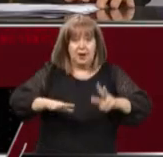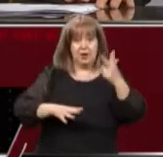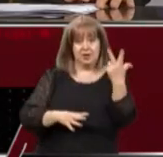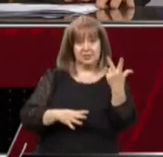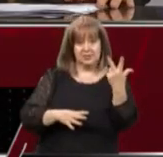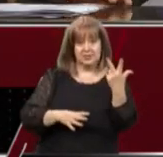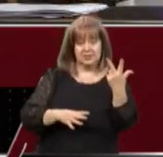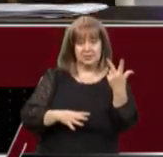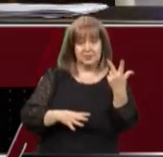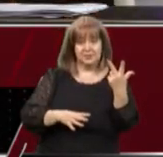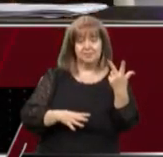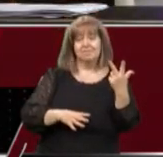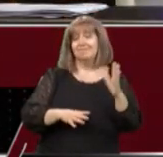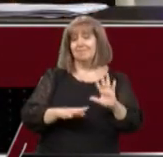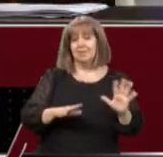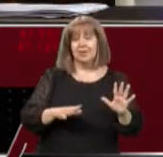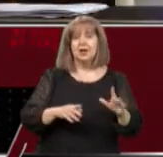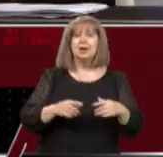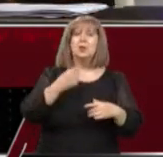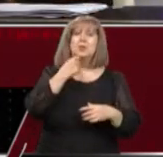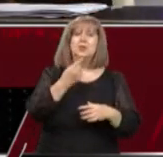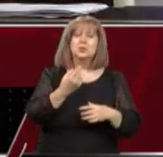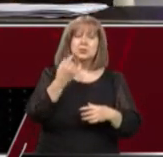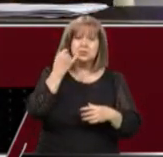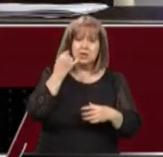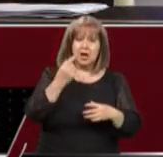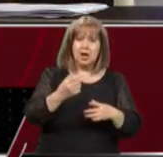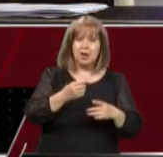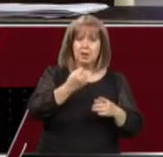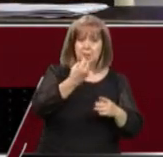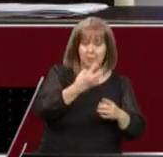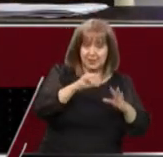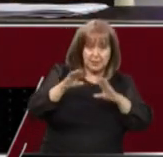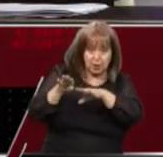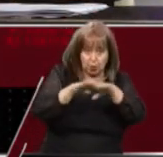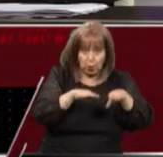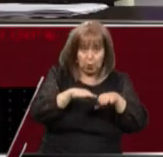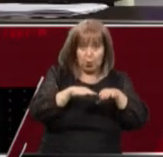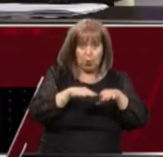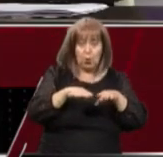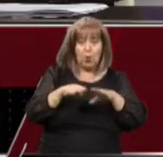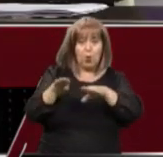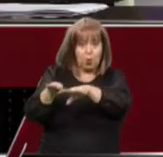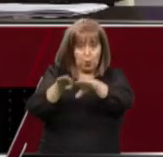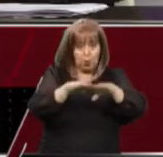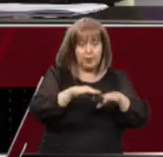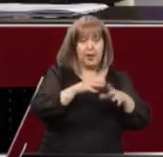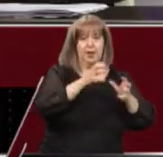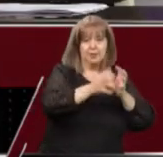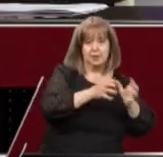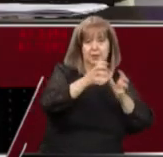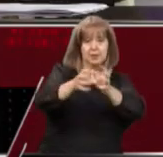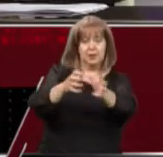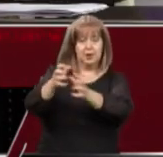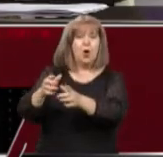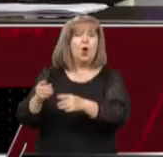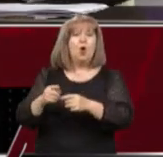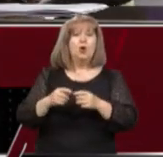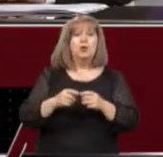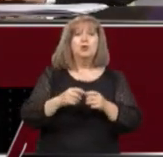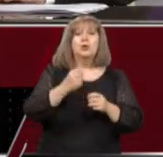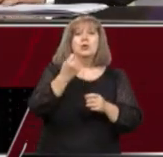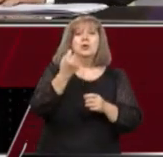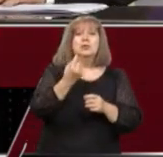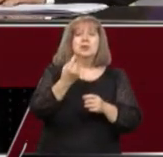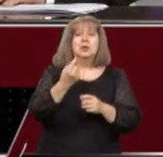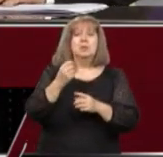Mendoza bien hay alguna que haya empezado a trabajar antes que las otras sí se fue